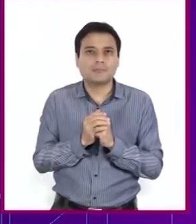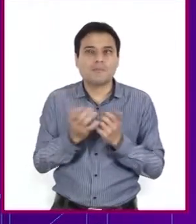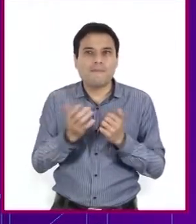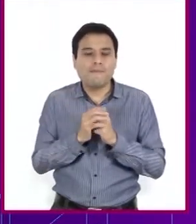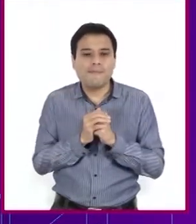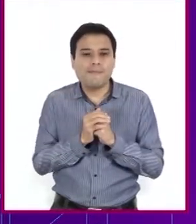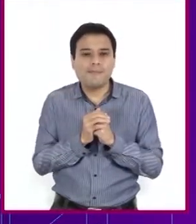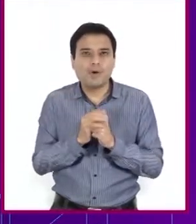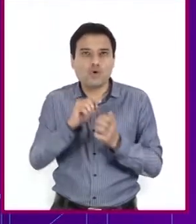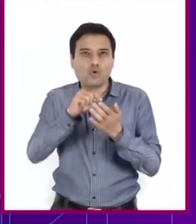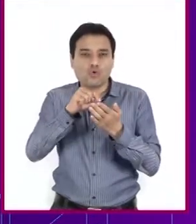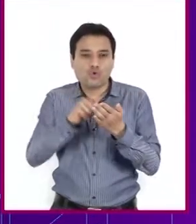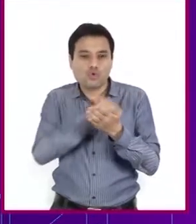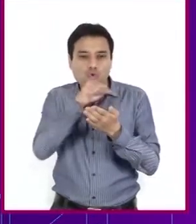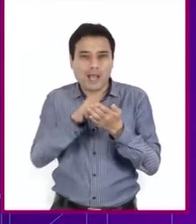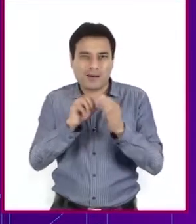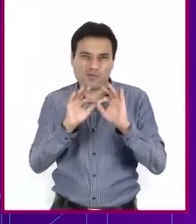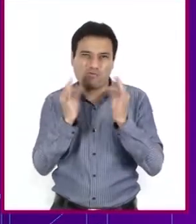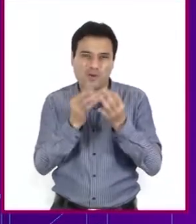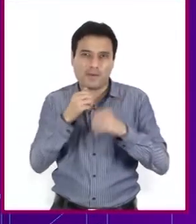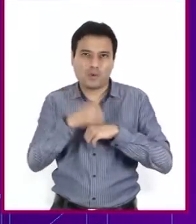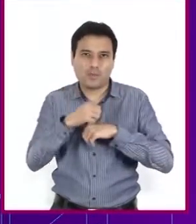para formar la figura 5?